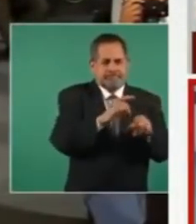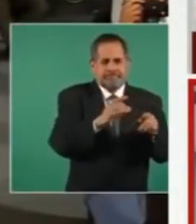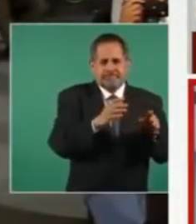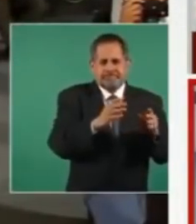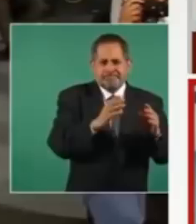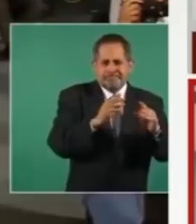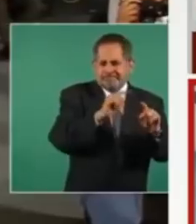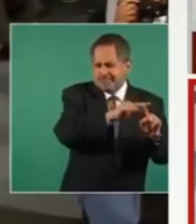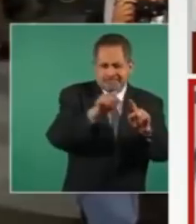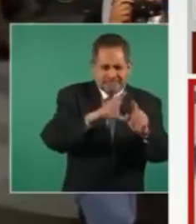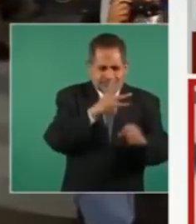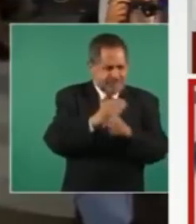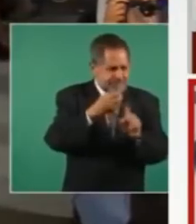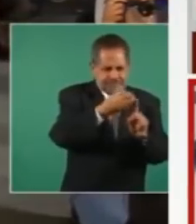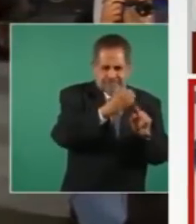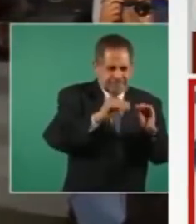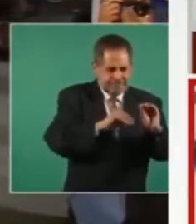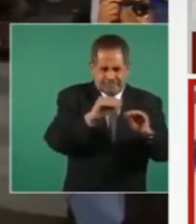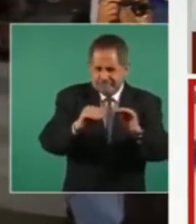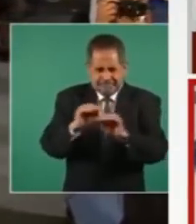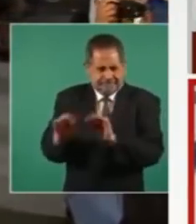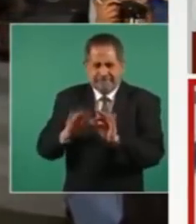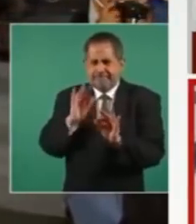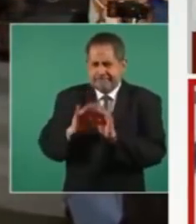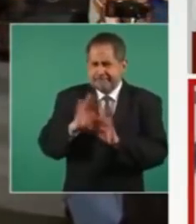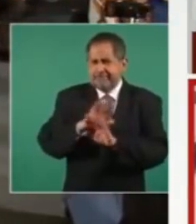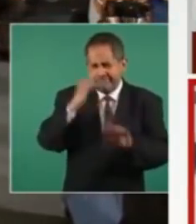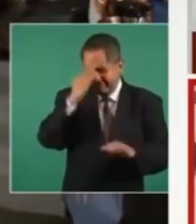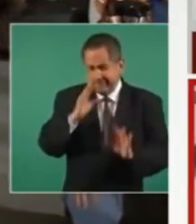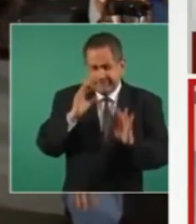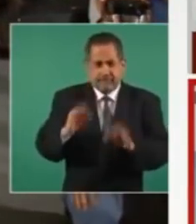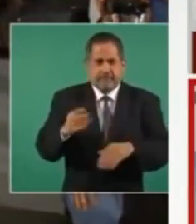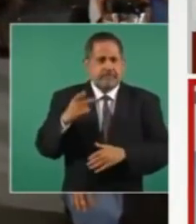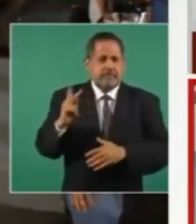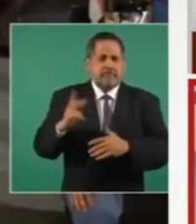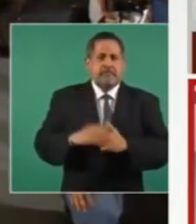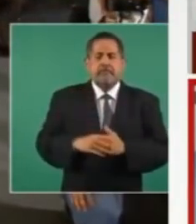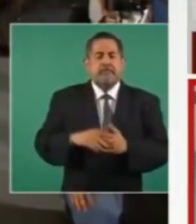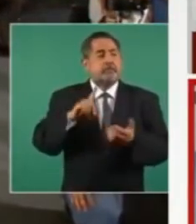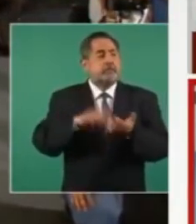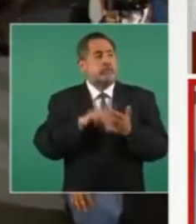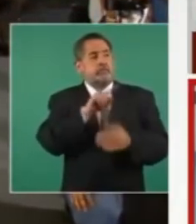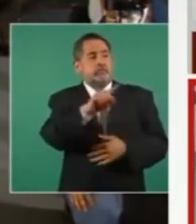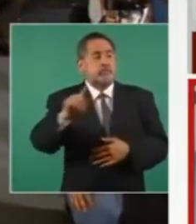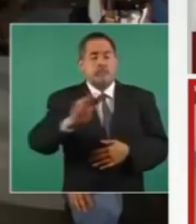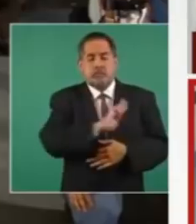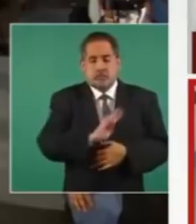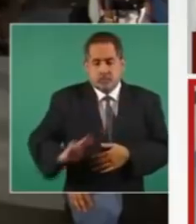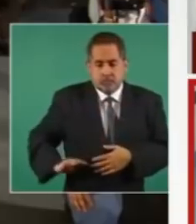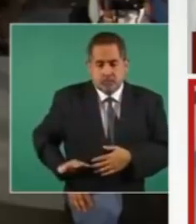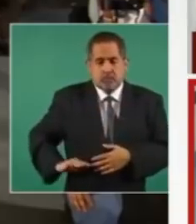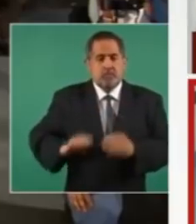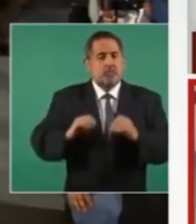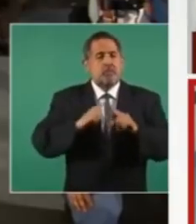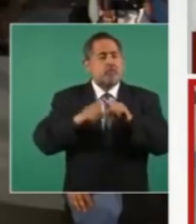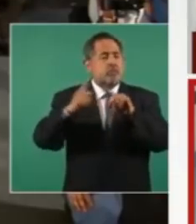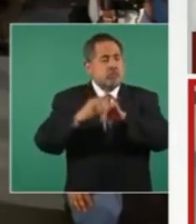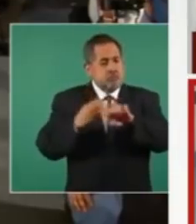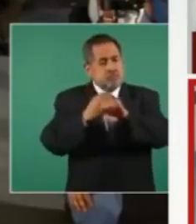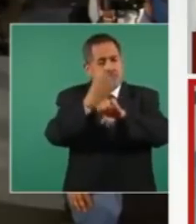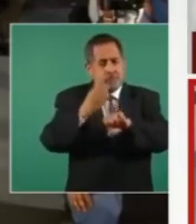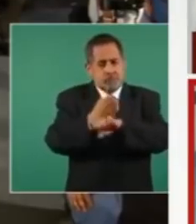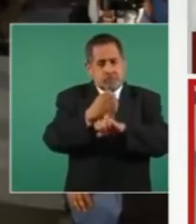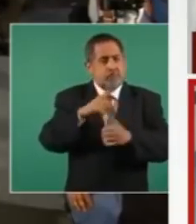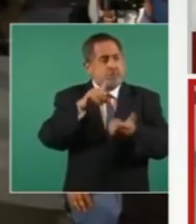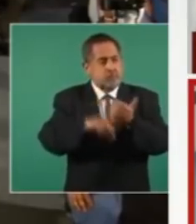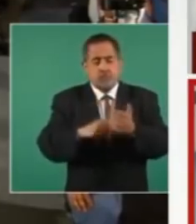implementación de una estructura completa, pero en los municipios e incluso en algunos estados la